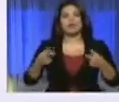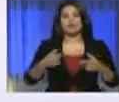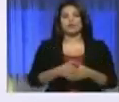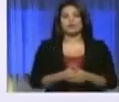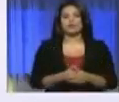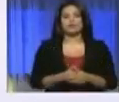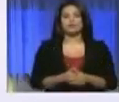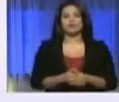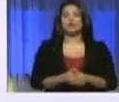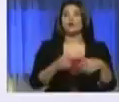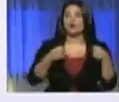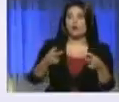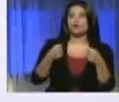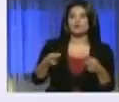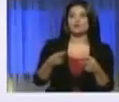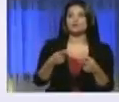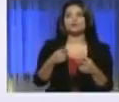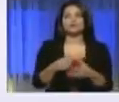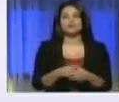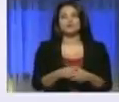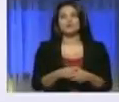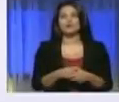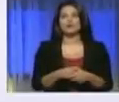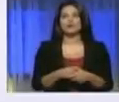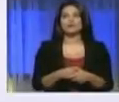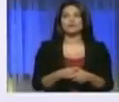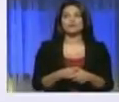En el cálculo de costos.